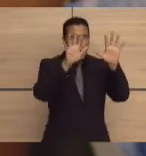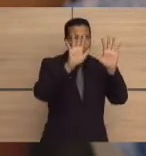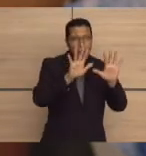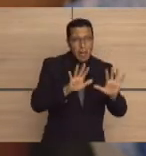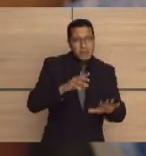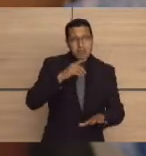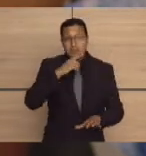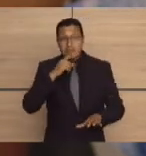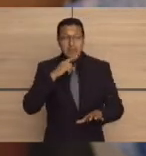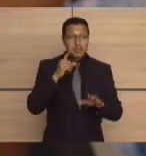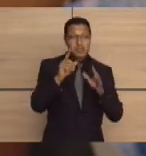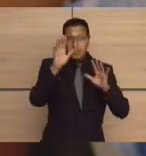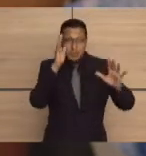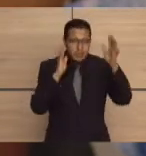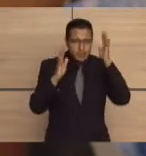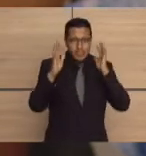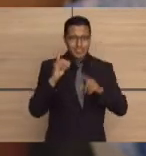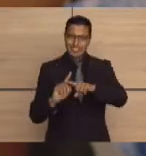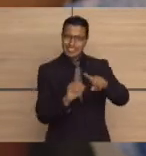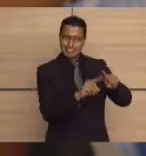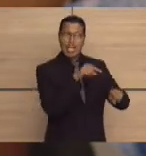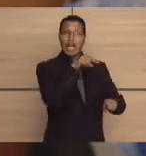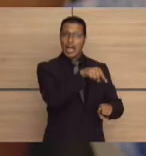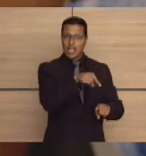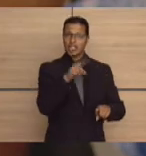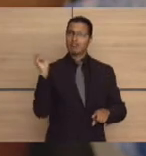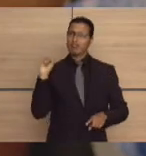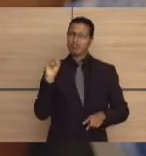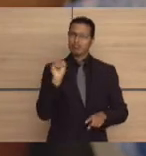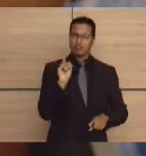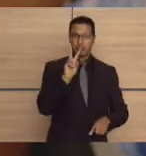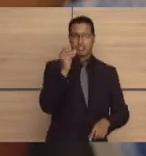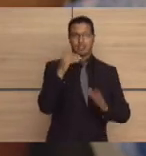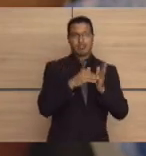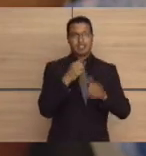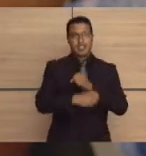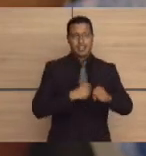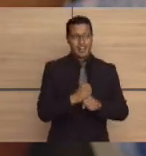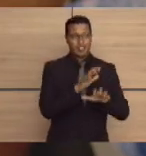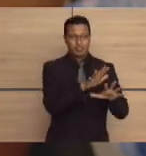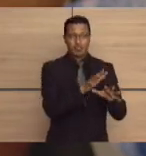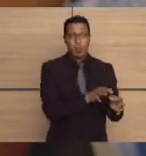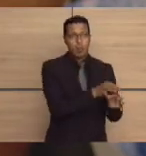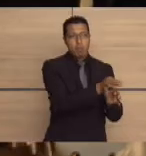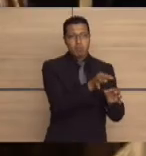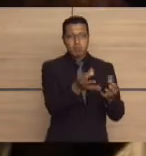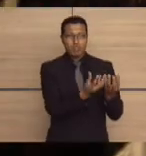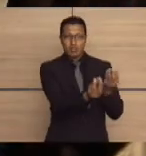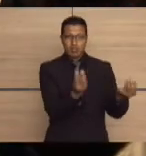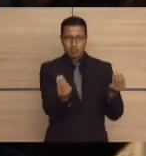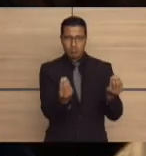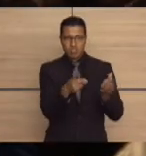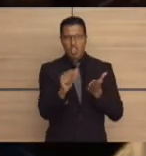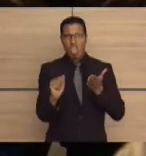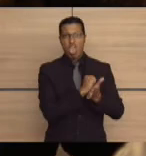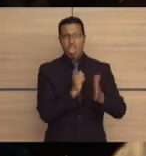las selvas. Ese diálogo de 20.000 años de unos pueblos con el territorio no puede ser borrado ni